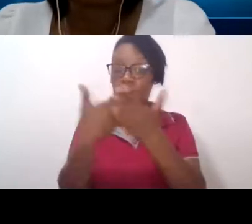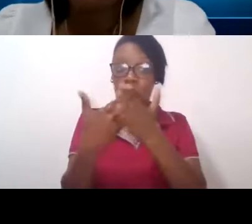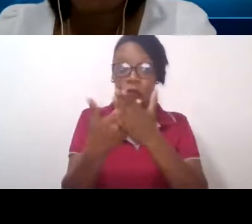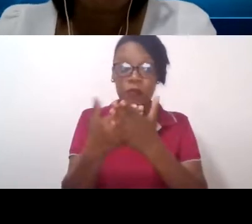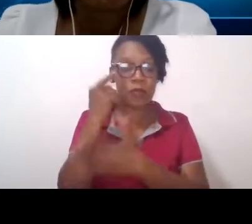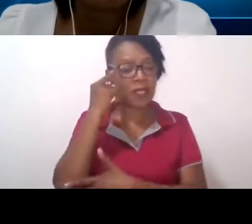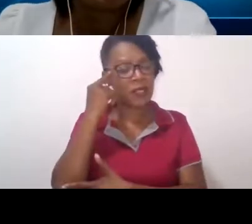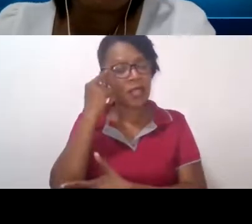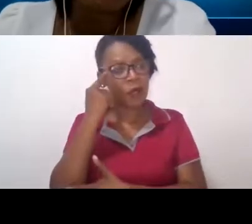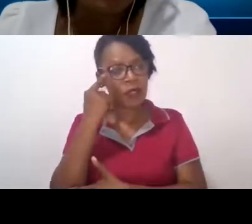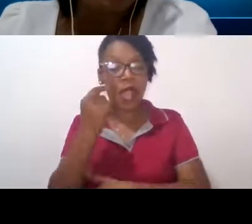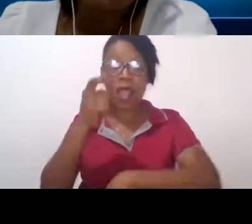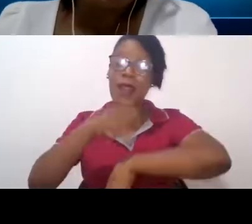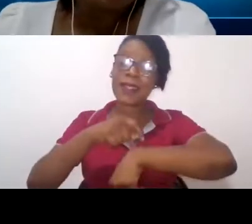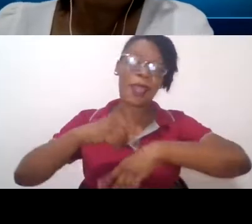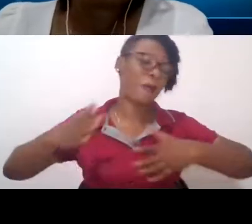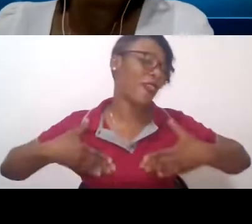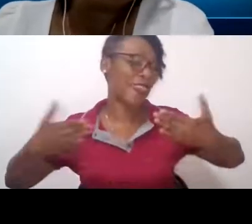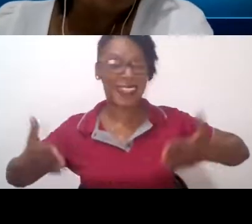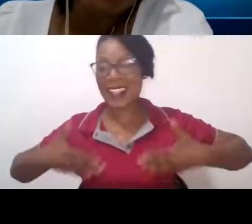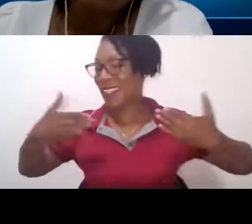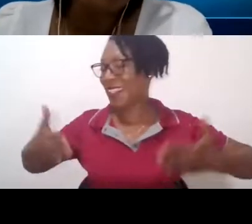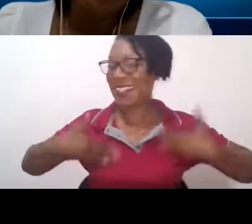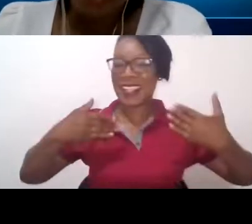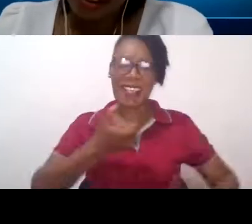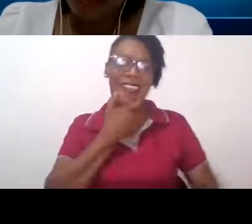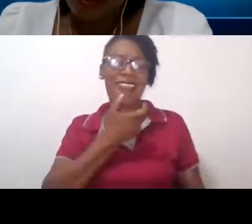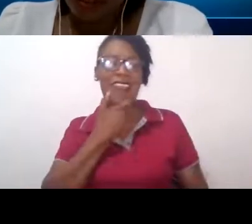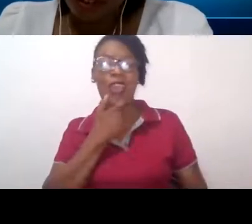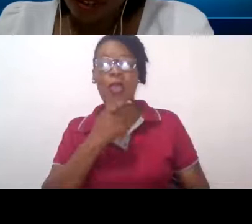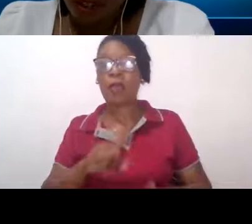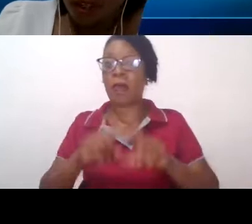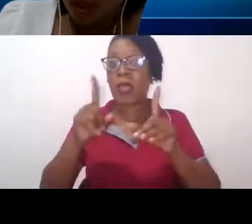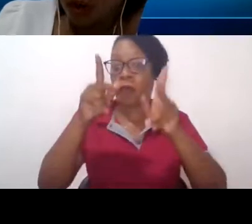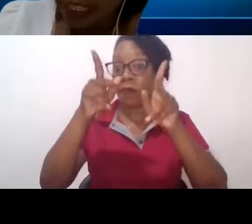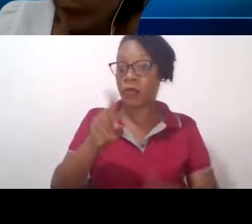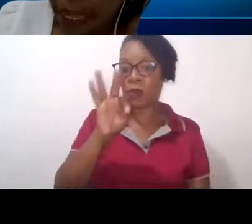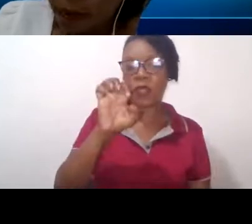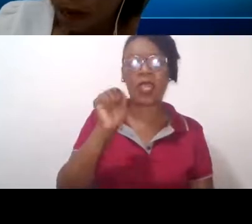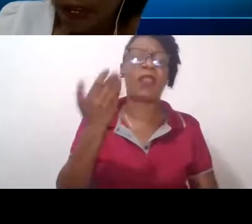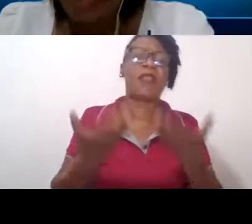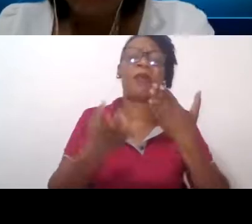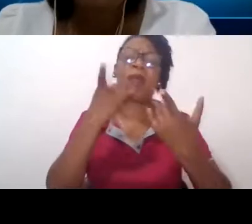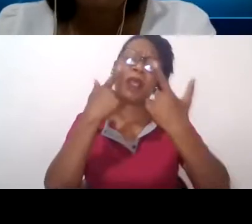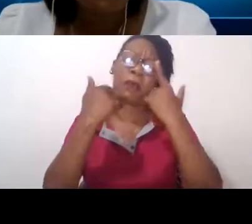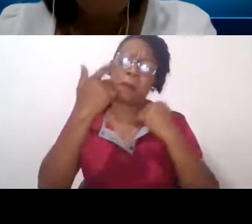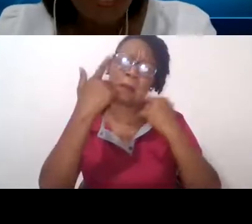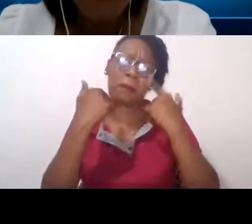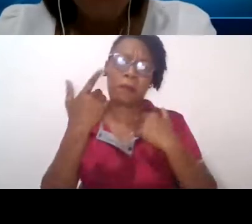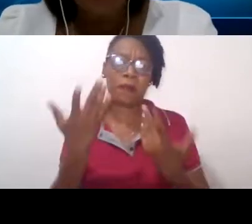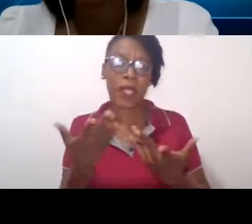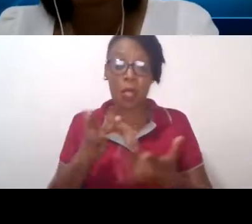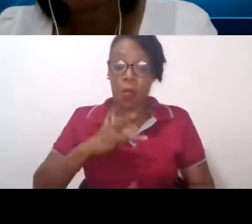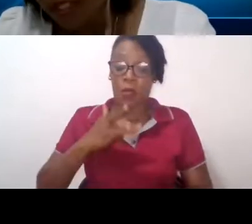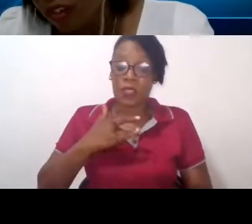momento de alegría, donde todos estemos riendo, la persona con TEA suelte a llorar. O tal vez pueda sentir